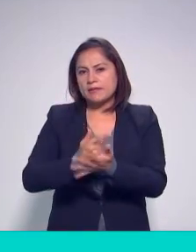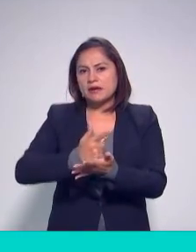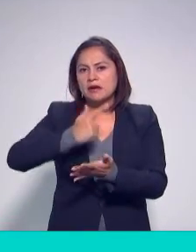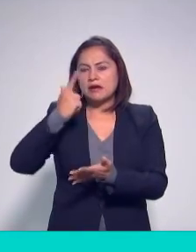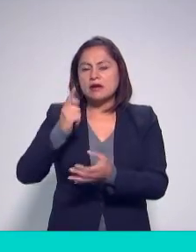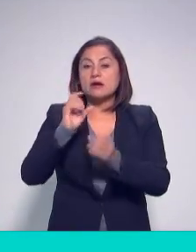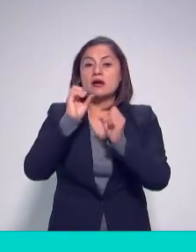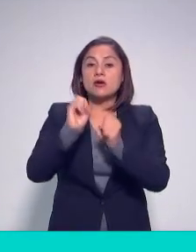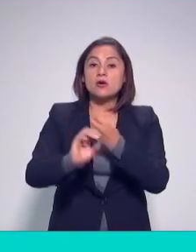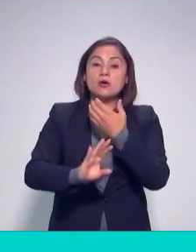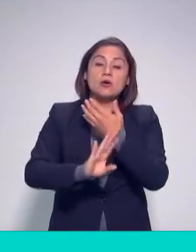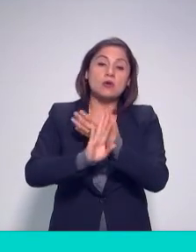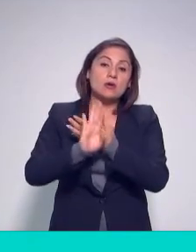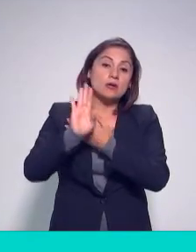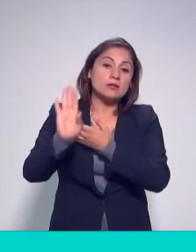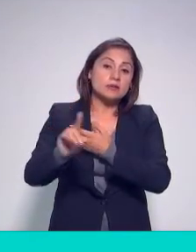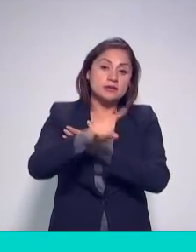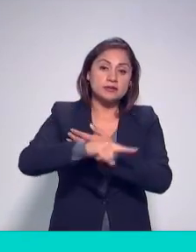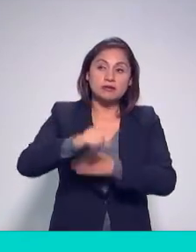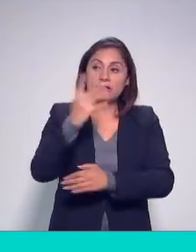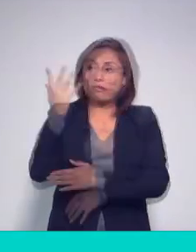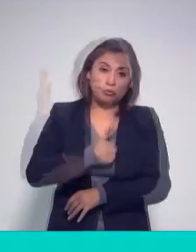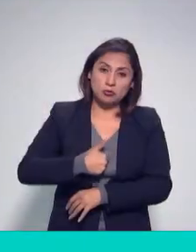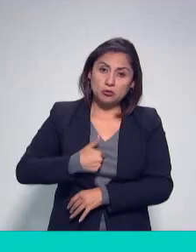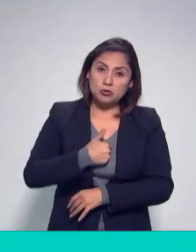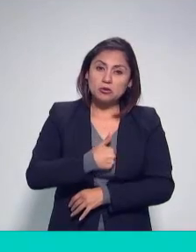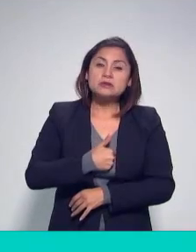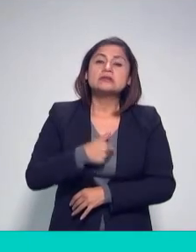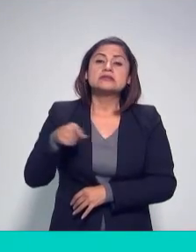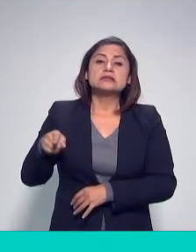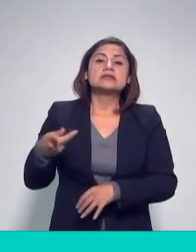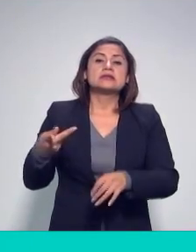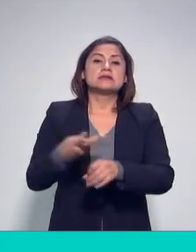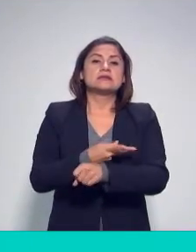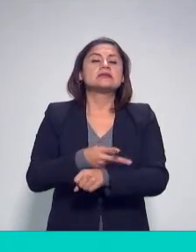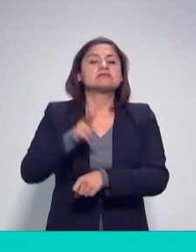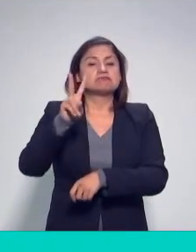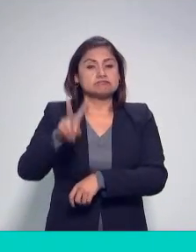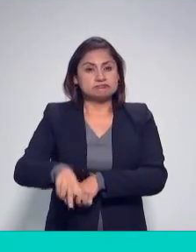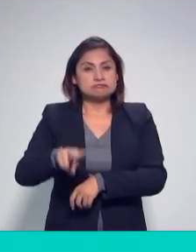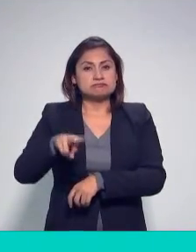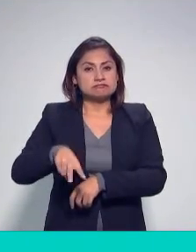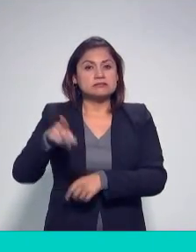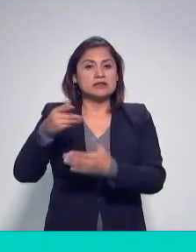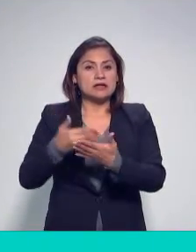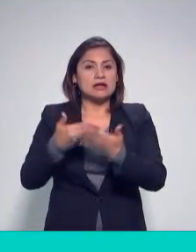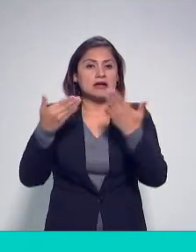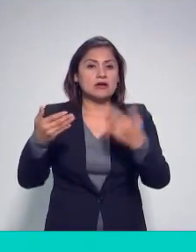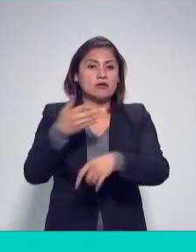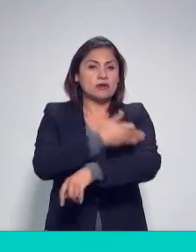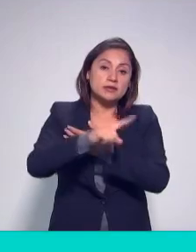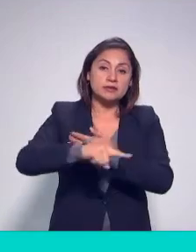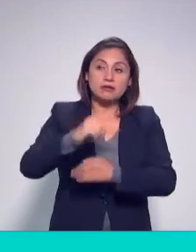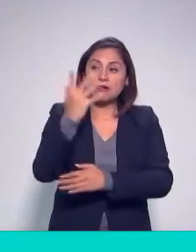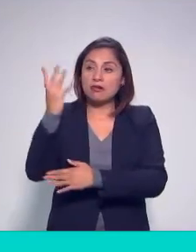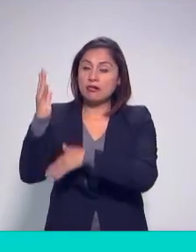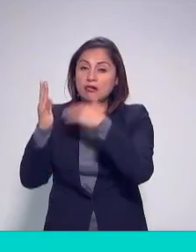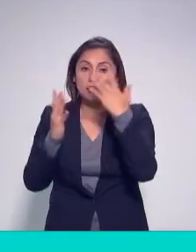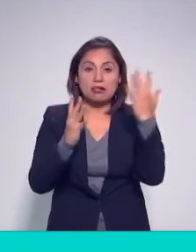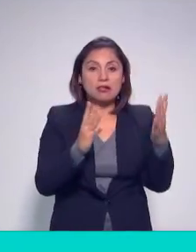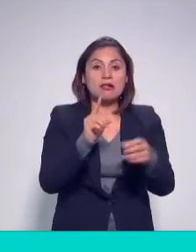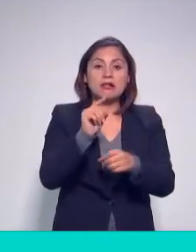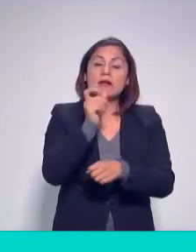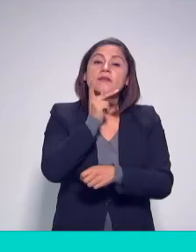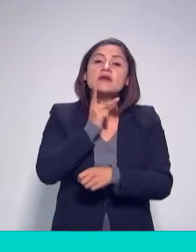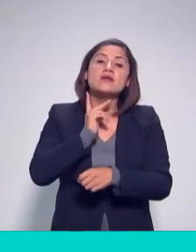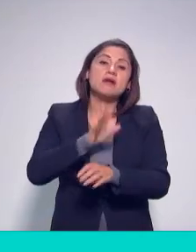En sesión del pleno, la comisionada María Patricia Cursain Villalobos explicó que un particular solicitó dicha información y, en respuesta, el sujeto obligado